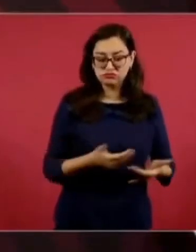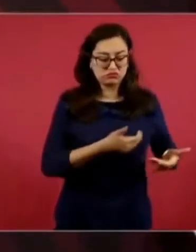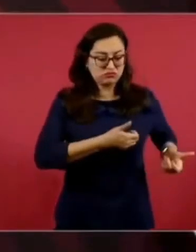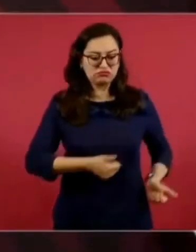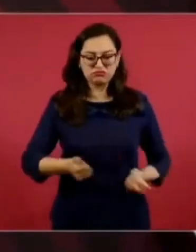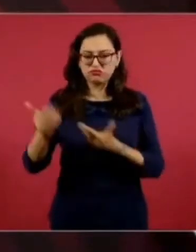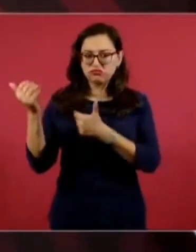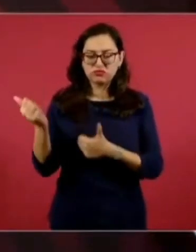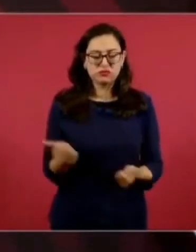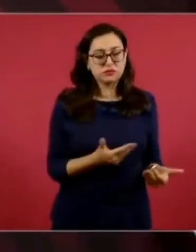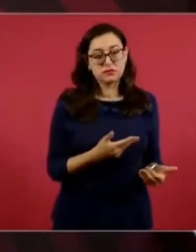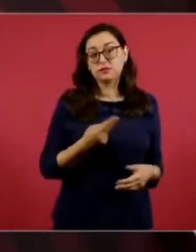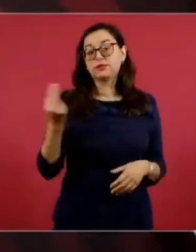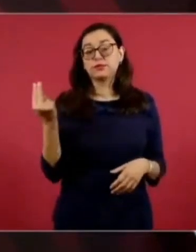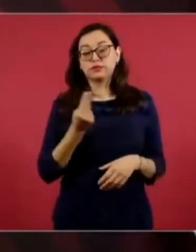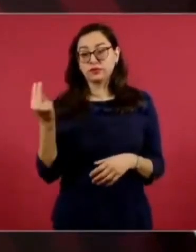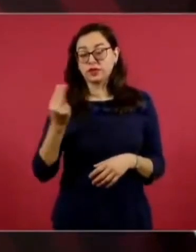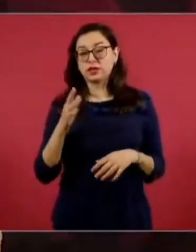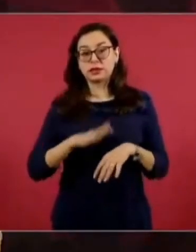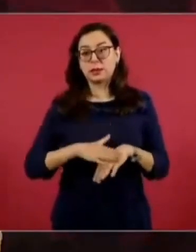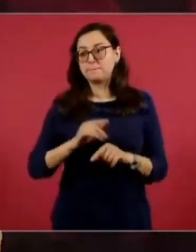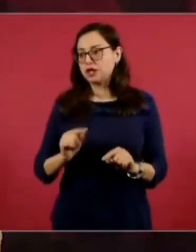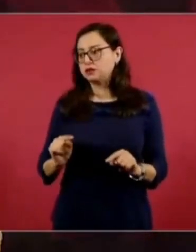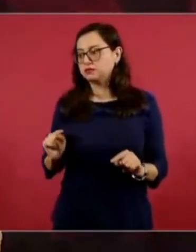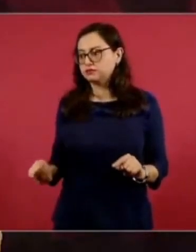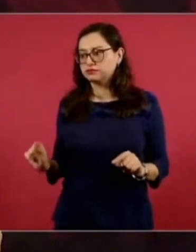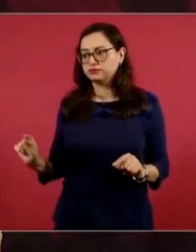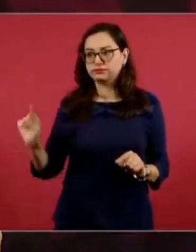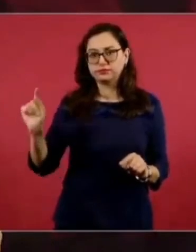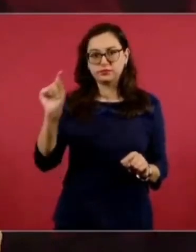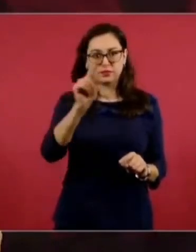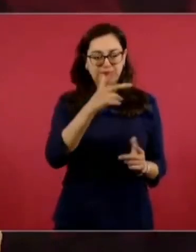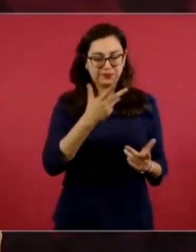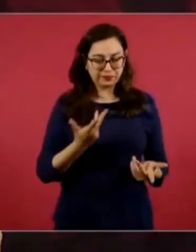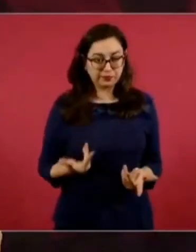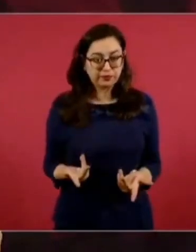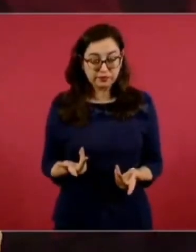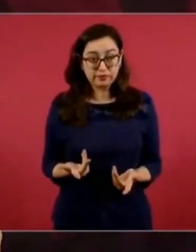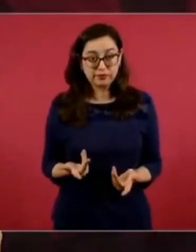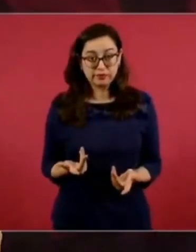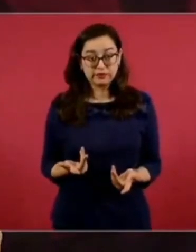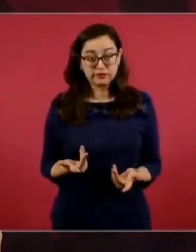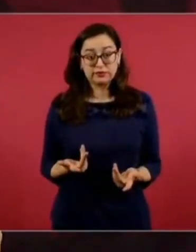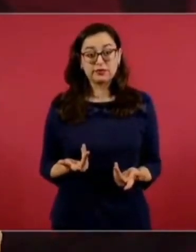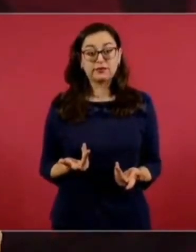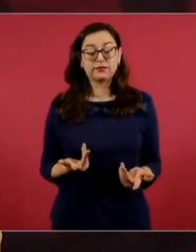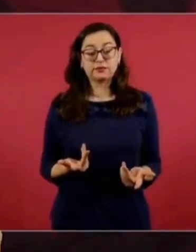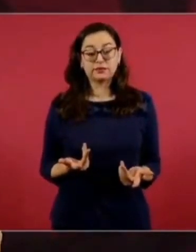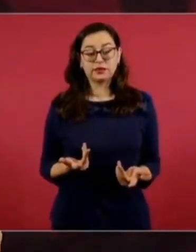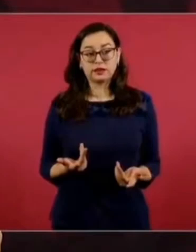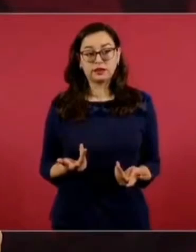ya